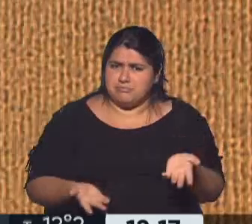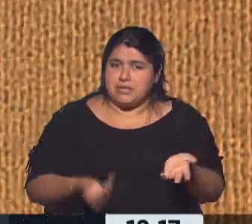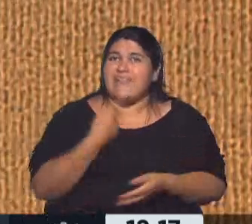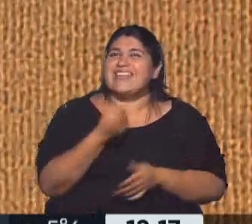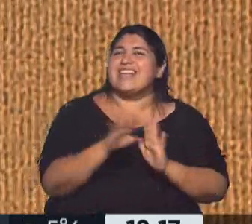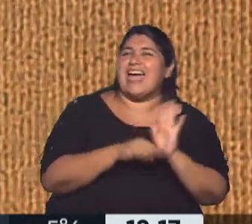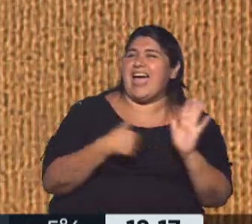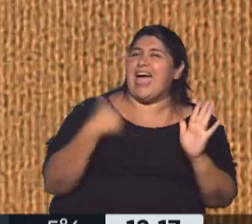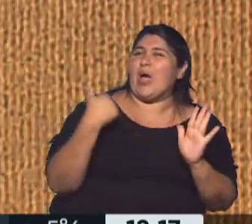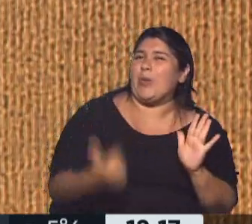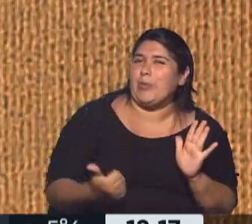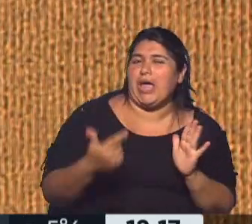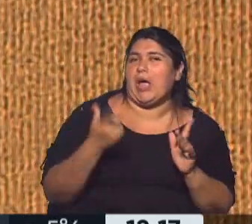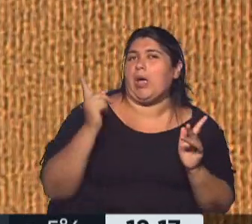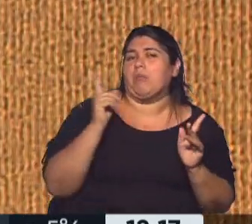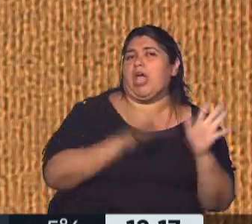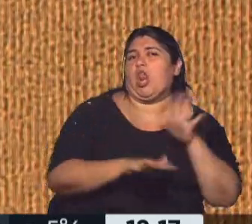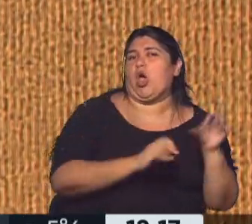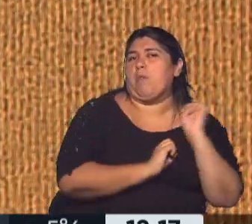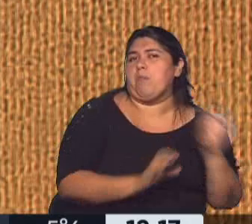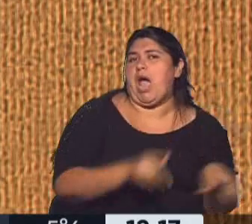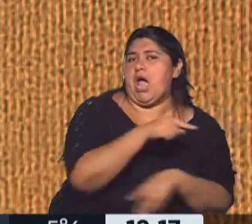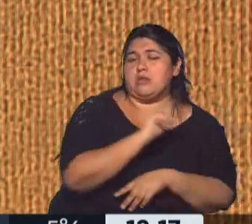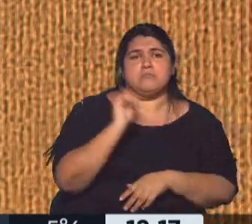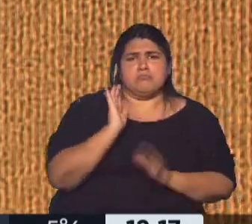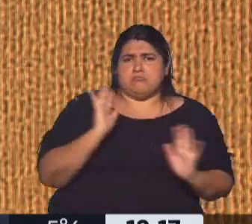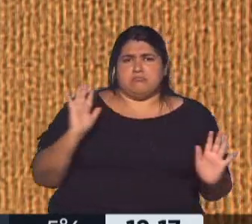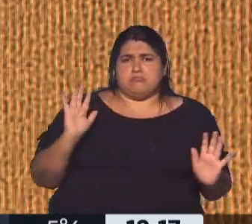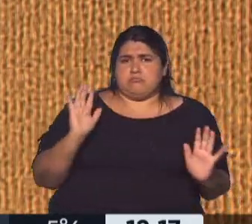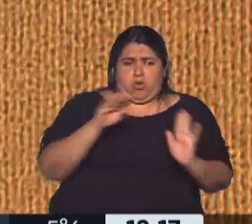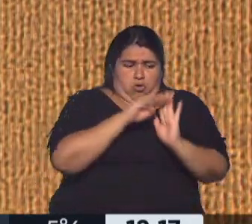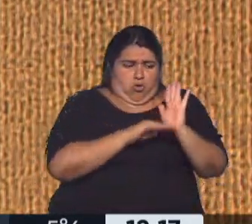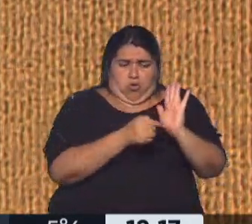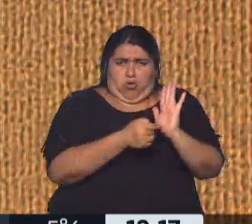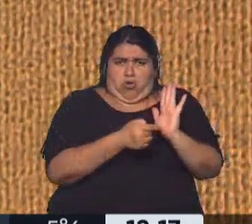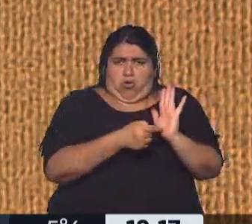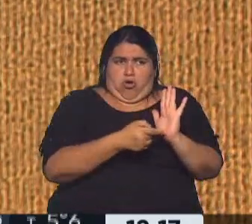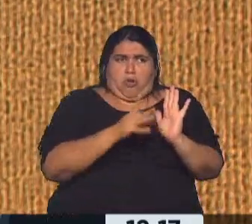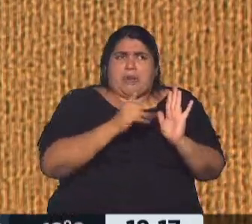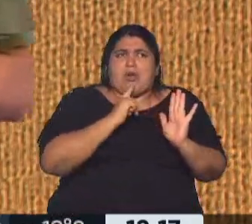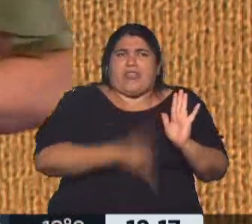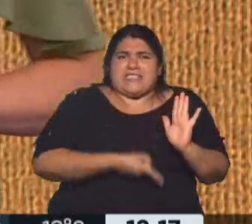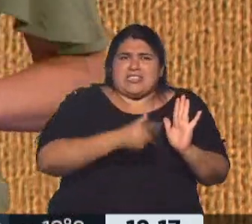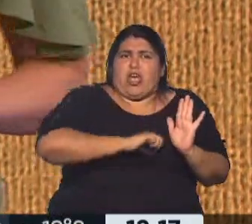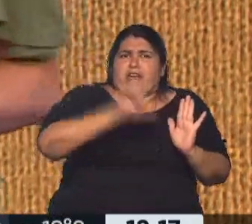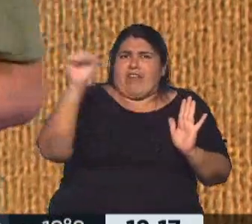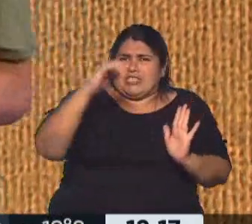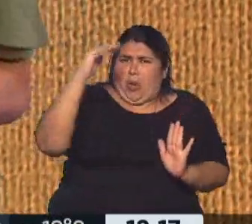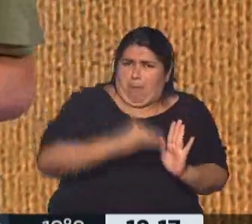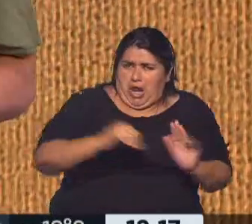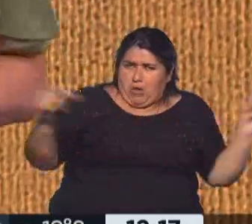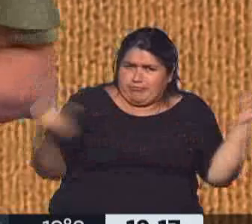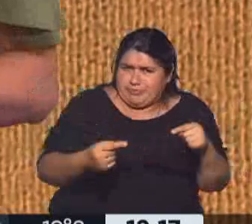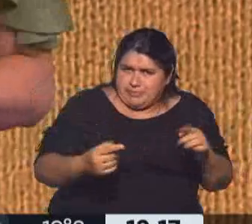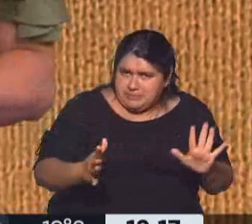no se redujo la inflación porque pasaron. No, las medidas no funcionaban para reducir la inflación. Digo, todo lo que se dijo que había que